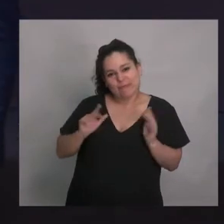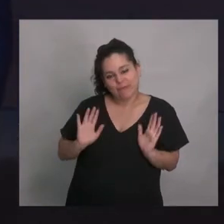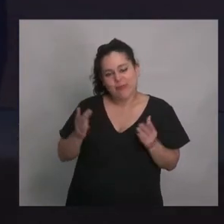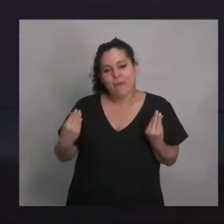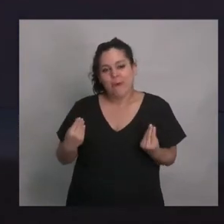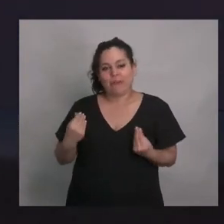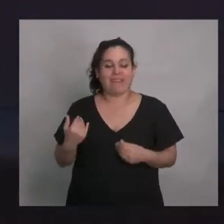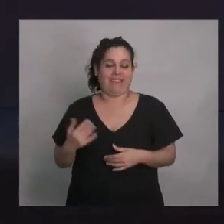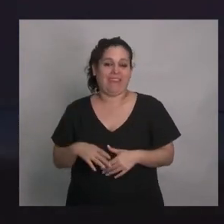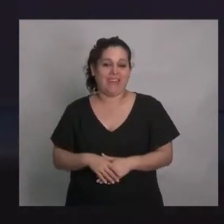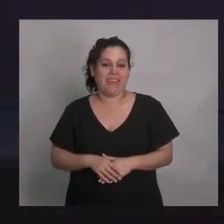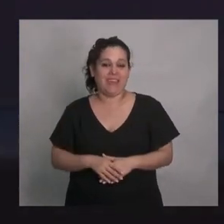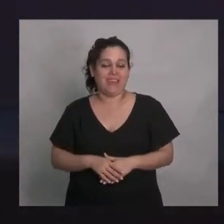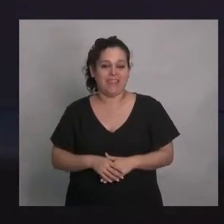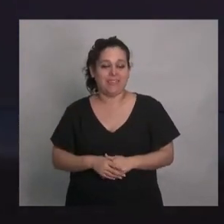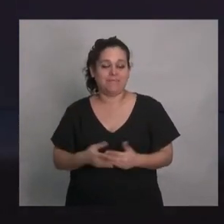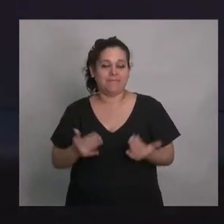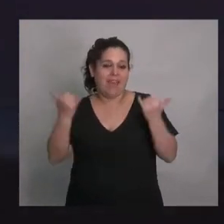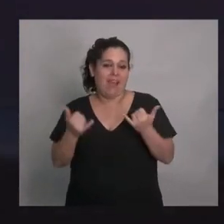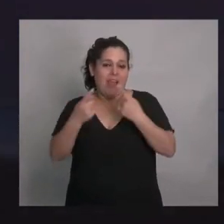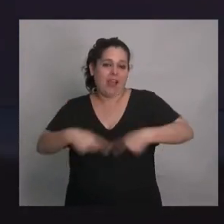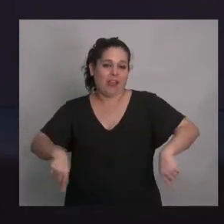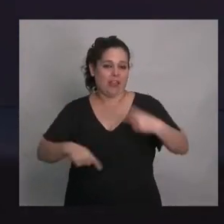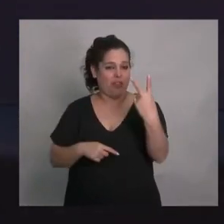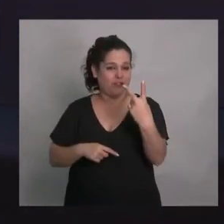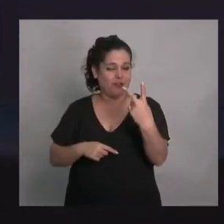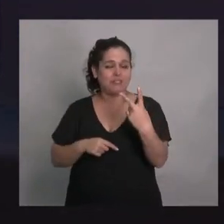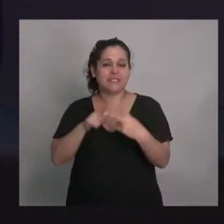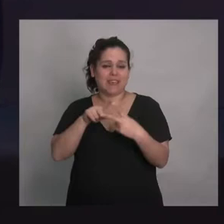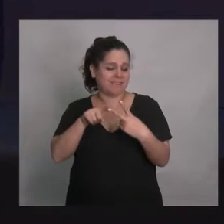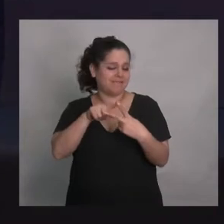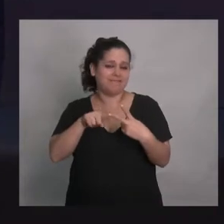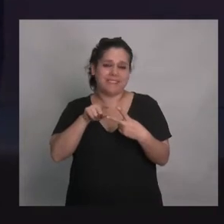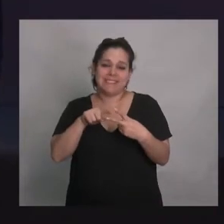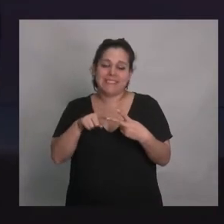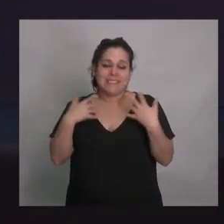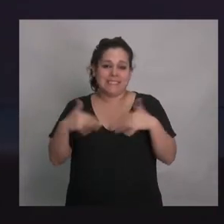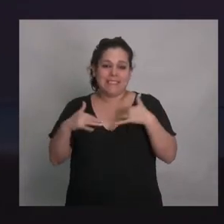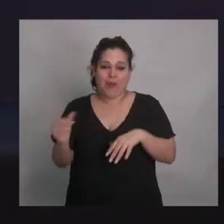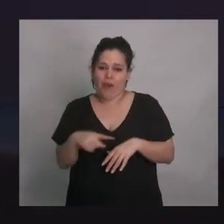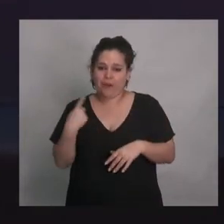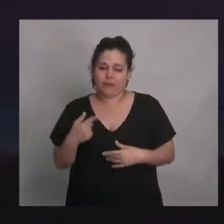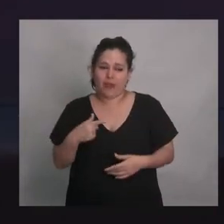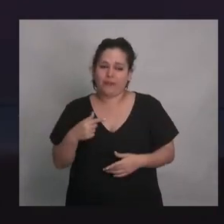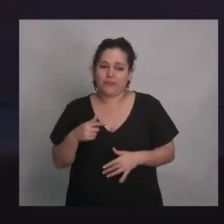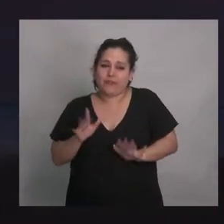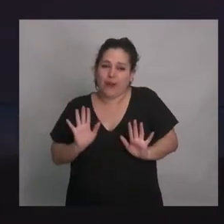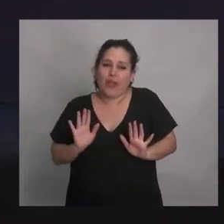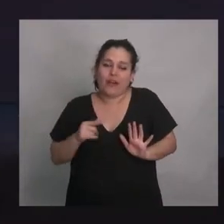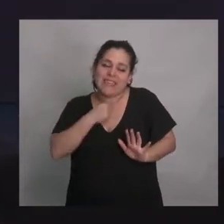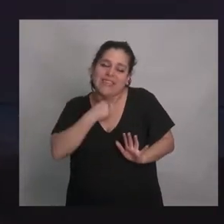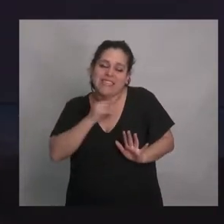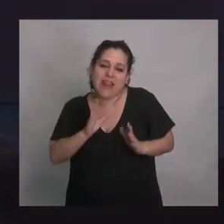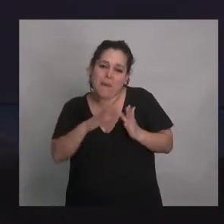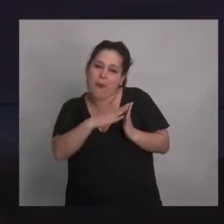reúne 2 cualidades y calidades que son las que muchos de nosotros querríamos